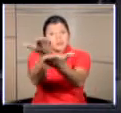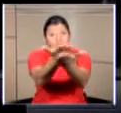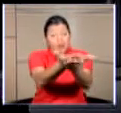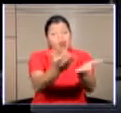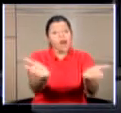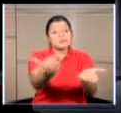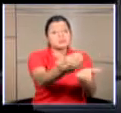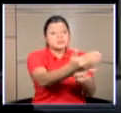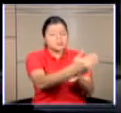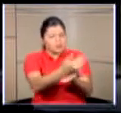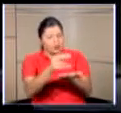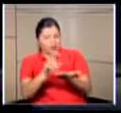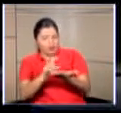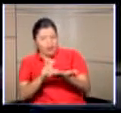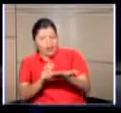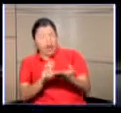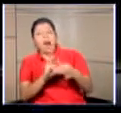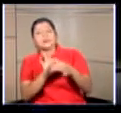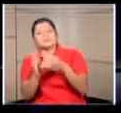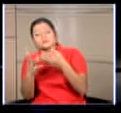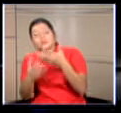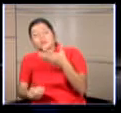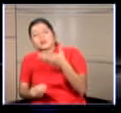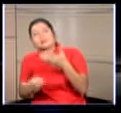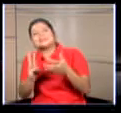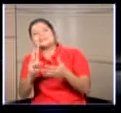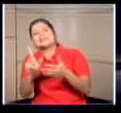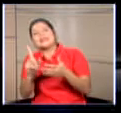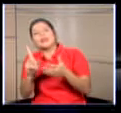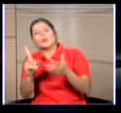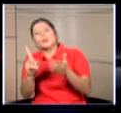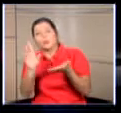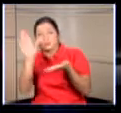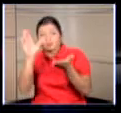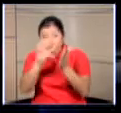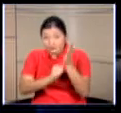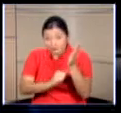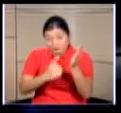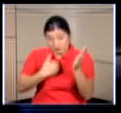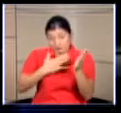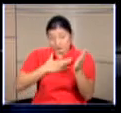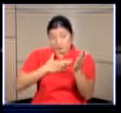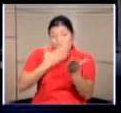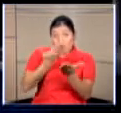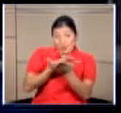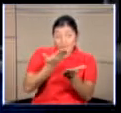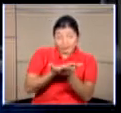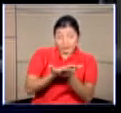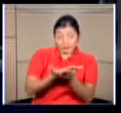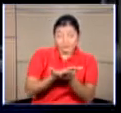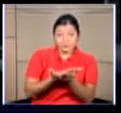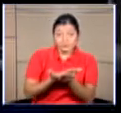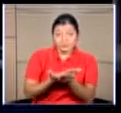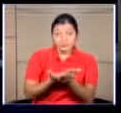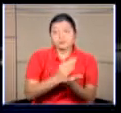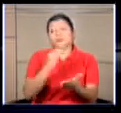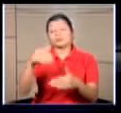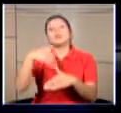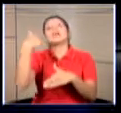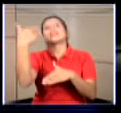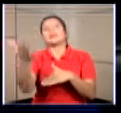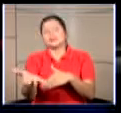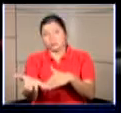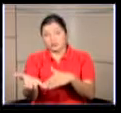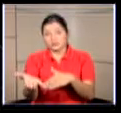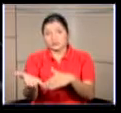recorte primero de varios miles de millones que fue anterior al envío del presupuesto. Y después hicimos